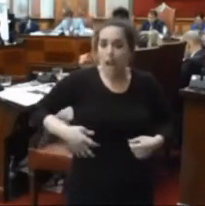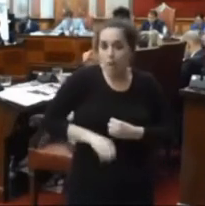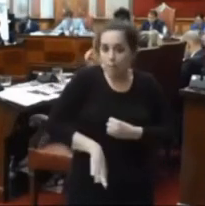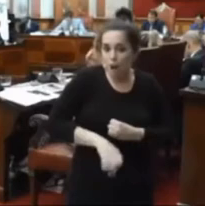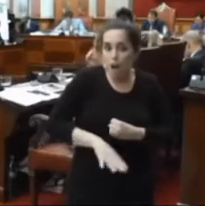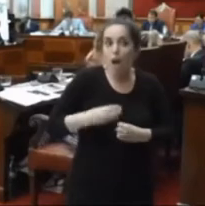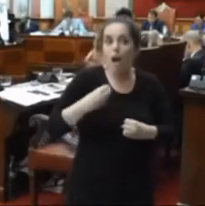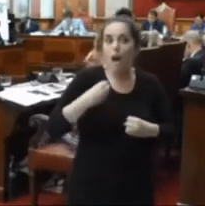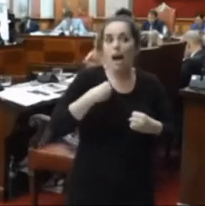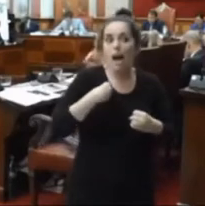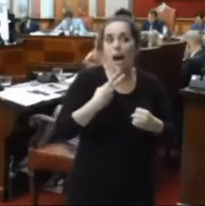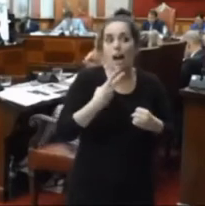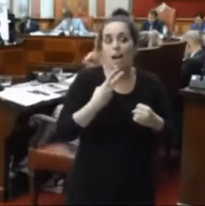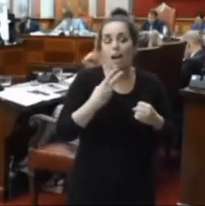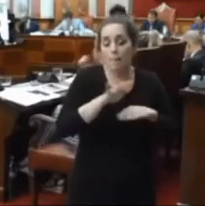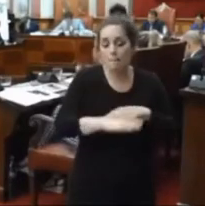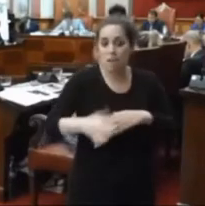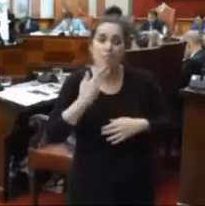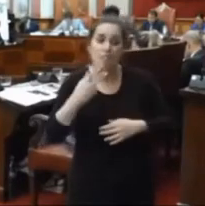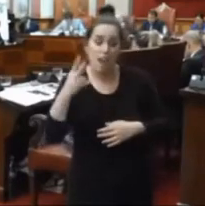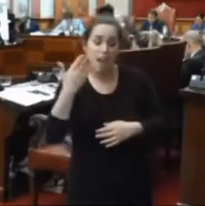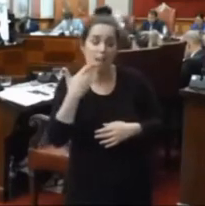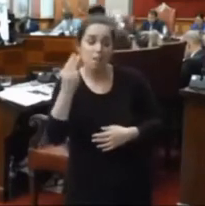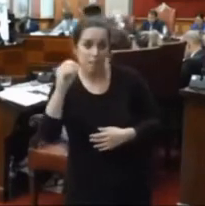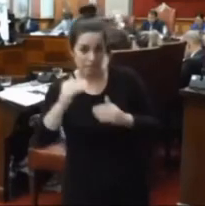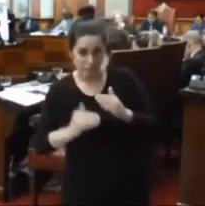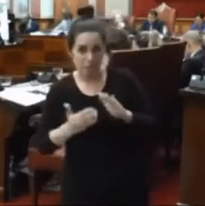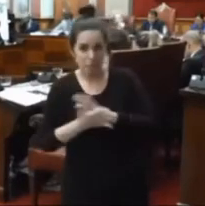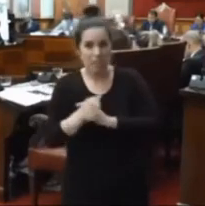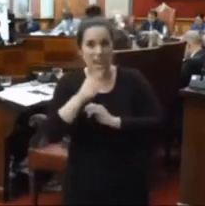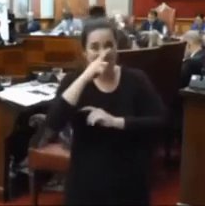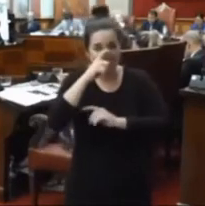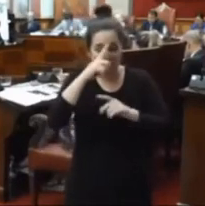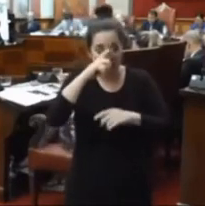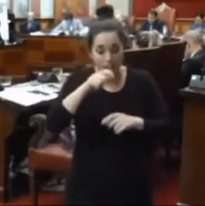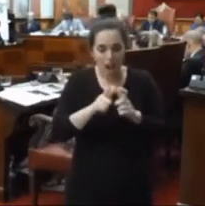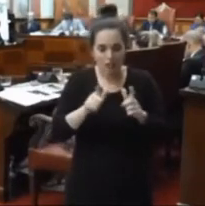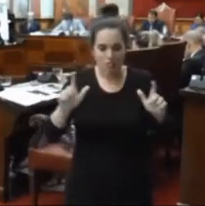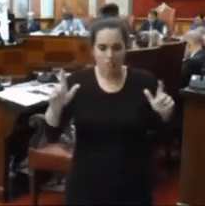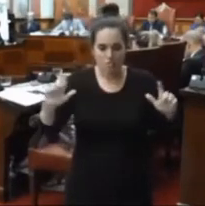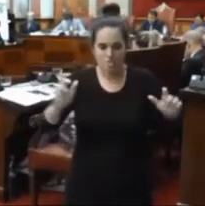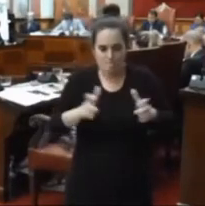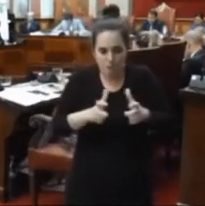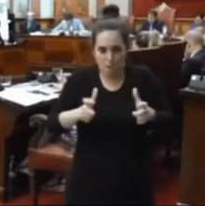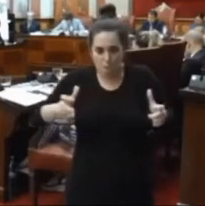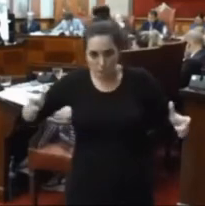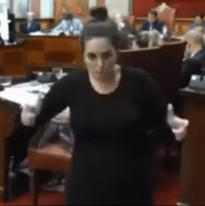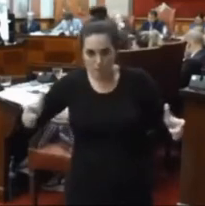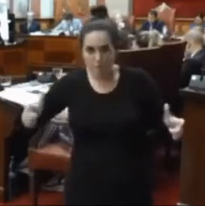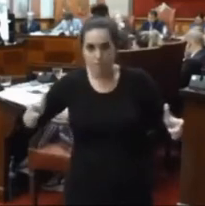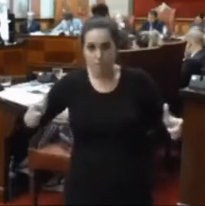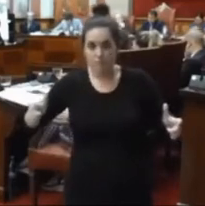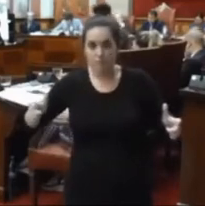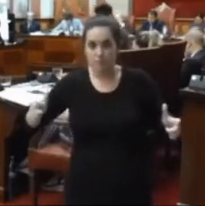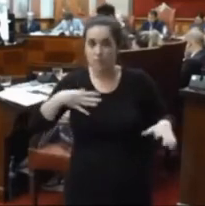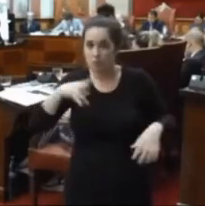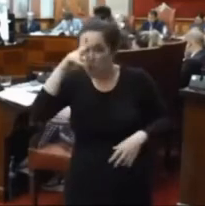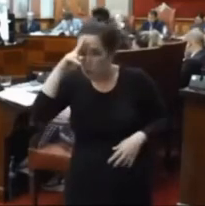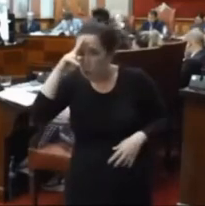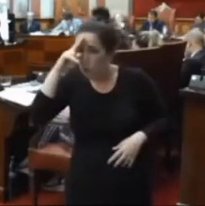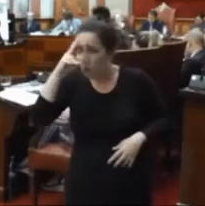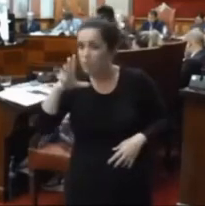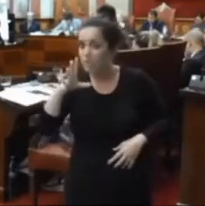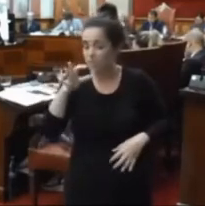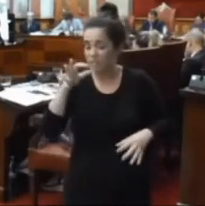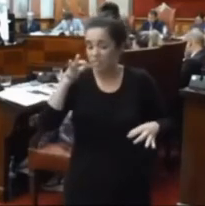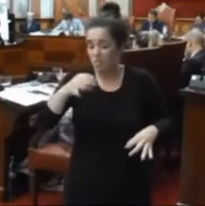crecieron en ese año frente al resto, donde se produjo un mínimo descenso. Nos preocupan enormemente, seguro que a ustedes también,